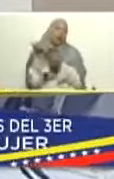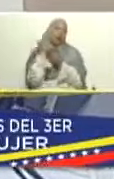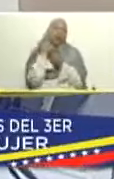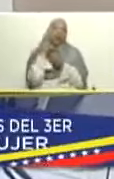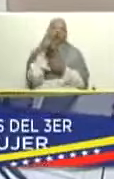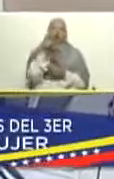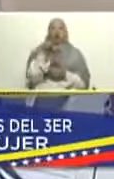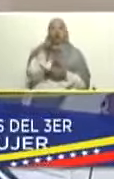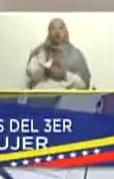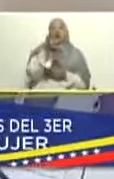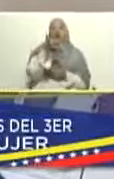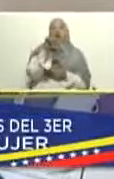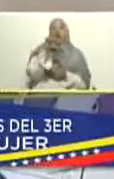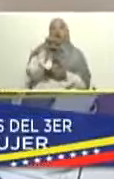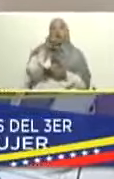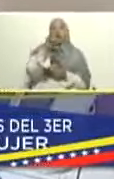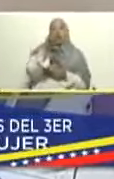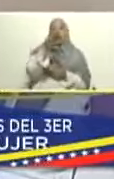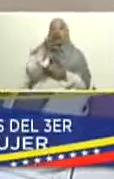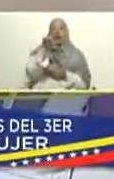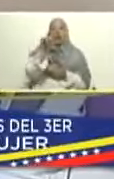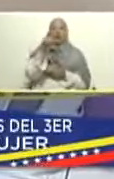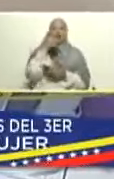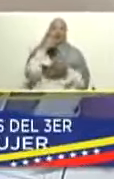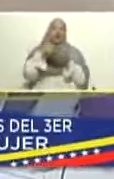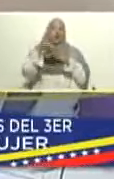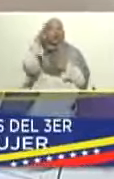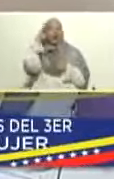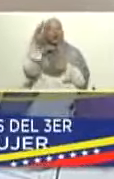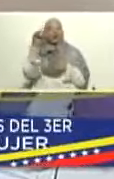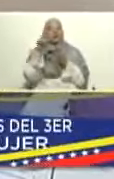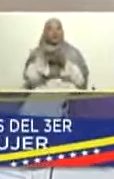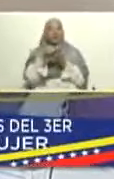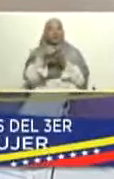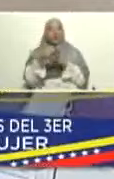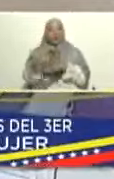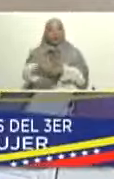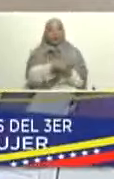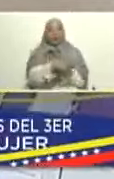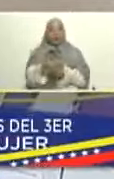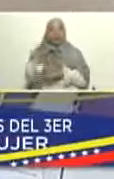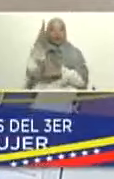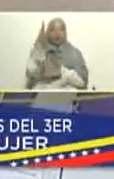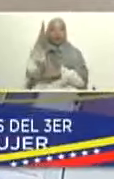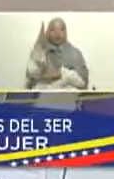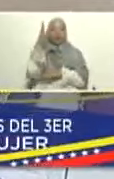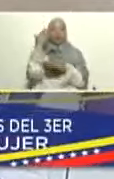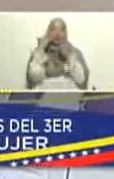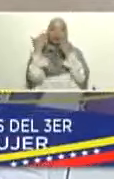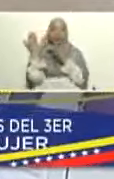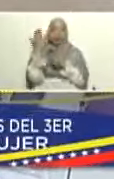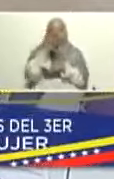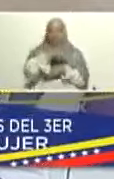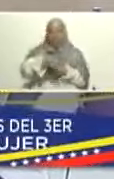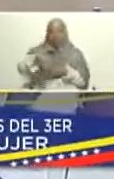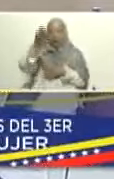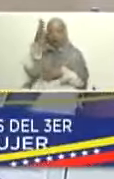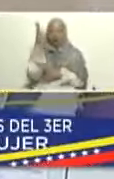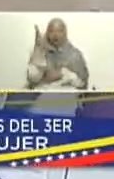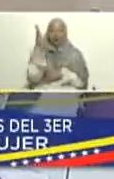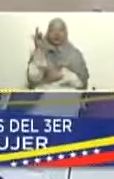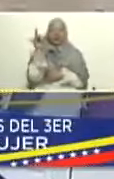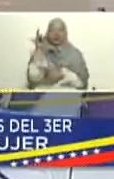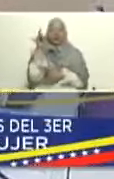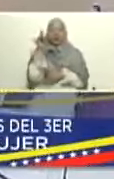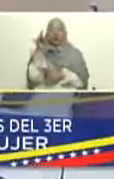Santiago. ¿Luzmila dónde está? En mi casa. Bueno, Luzmila, saluda. ¿Tú de dónde eres? De la Avenida Panteón. Panteón, mira. Exacto.